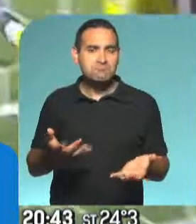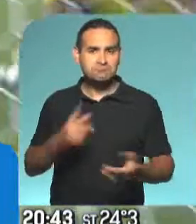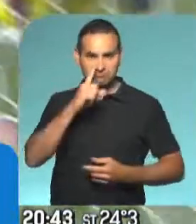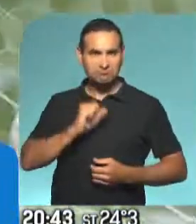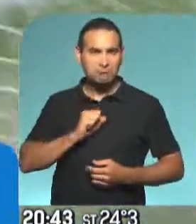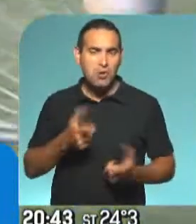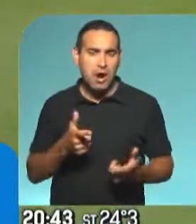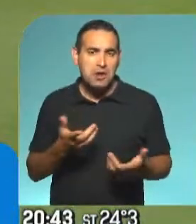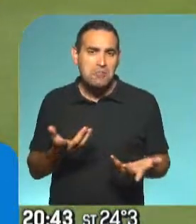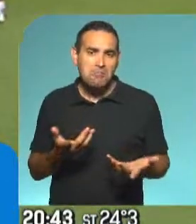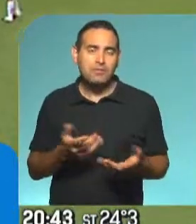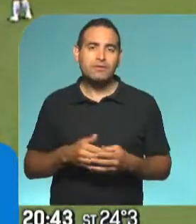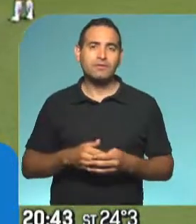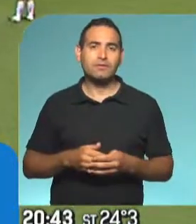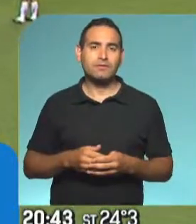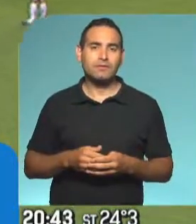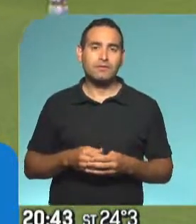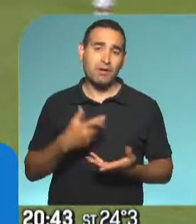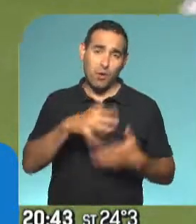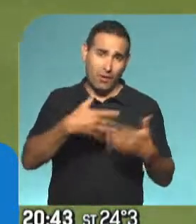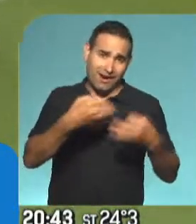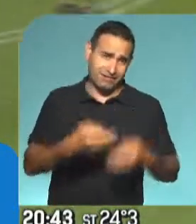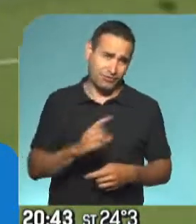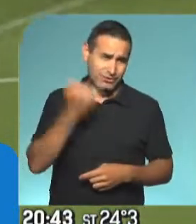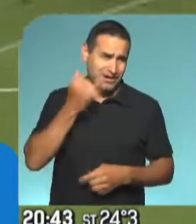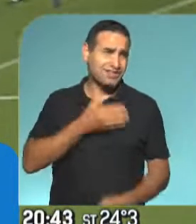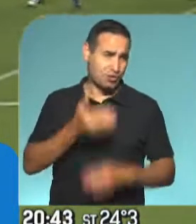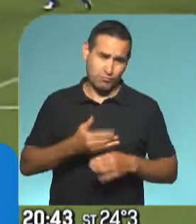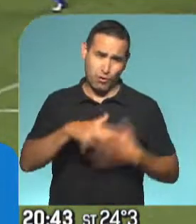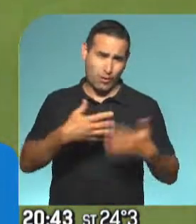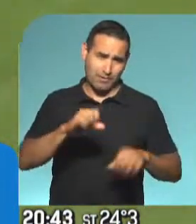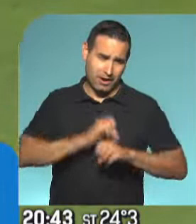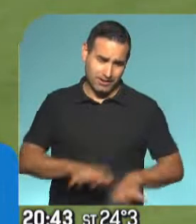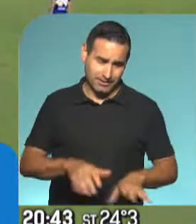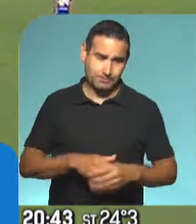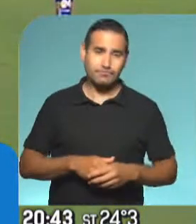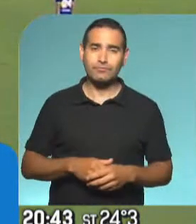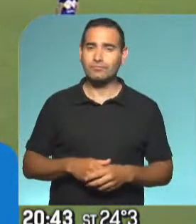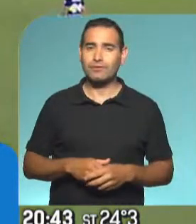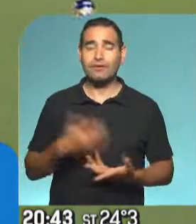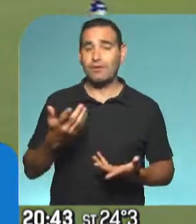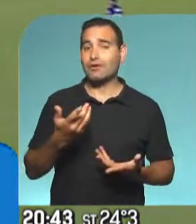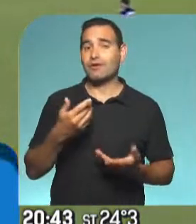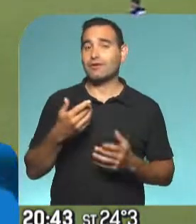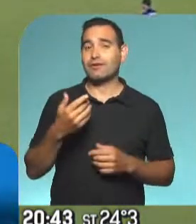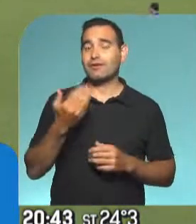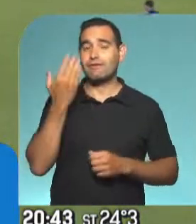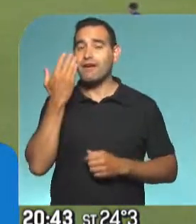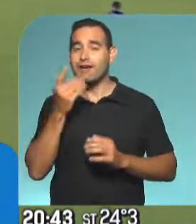actitud, indudablemente, además de no jugar bien desde hace tiempo. Pero, ¿qué pasa en las redes hoy en